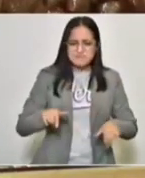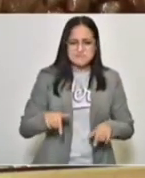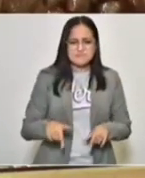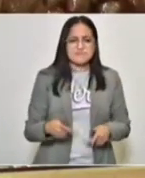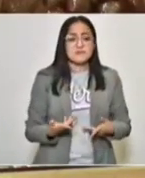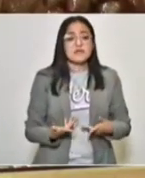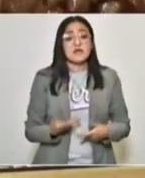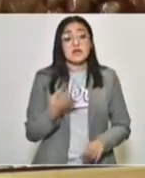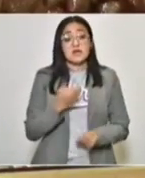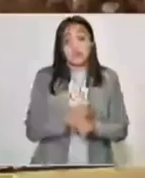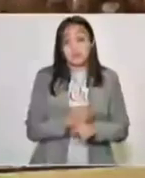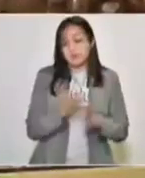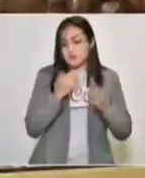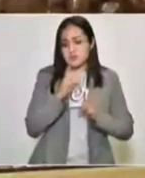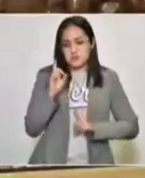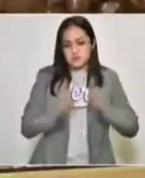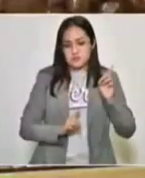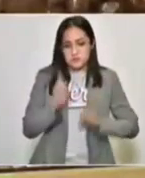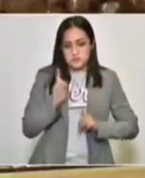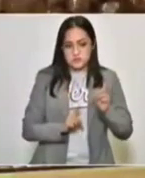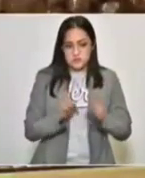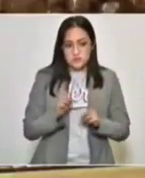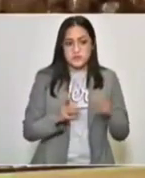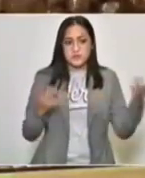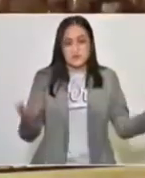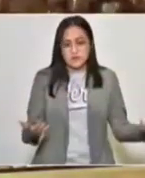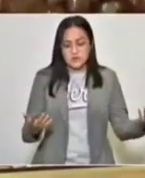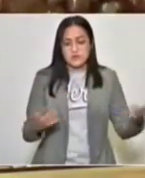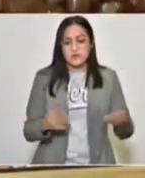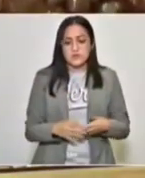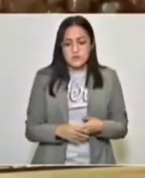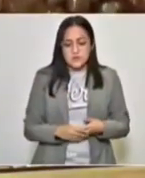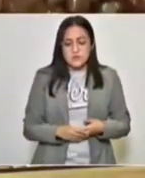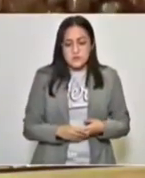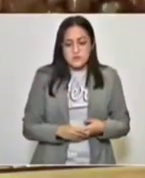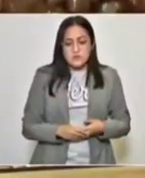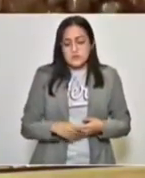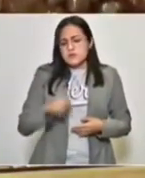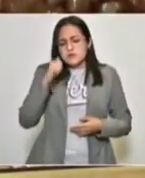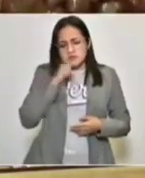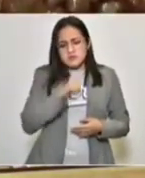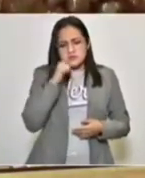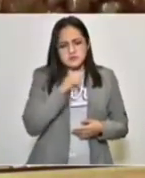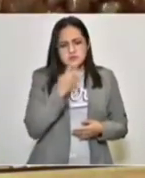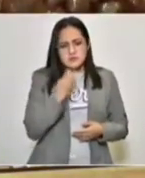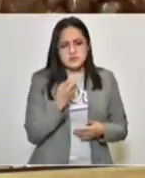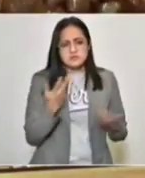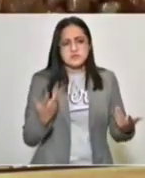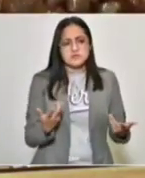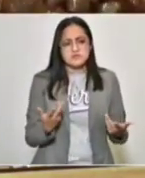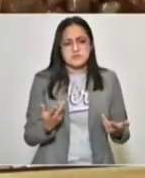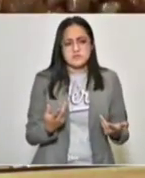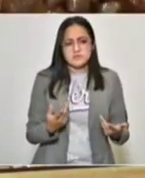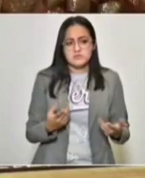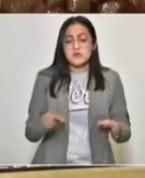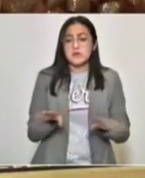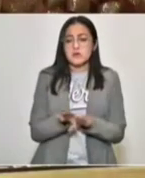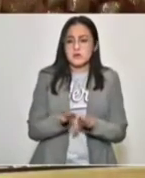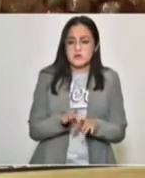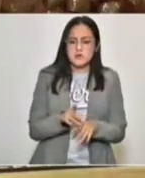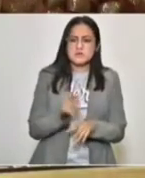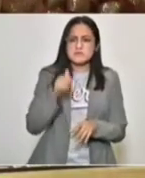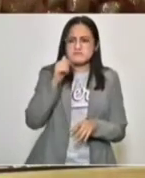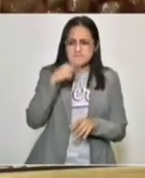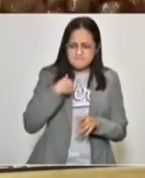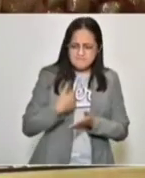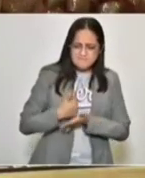y sin duda que ha habido obstáculos y ha habido reacciones. Siempre que se lucha contra los privilegios hay